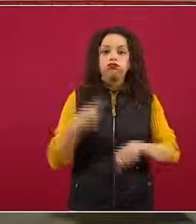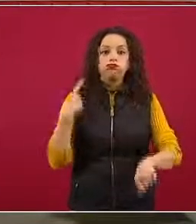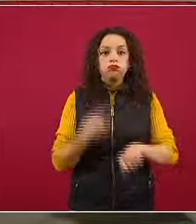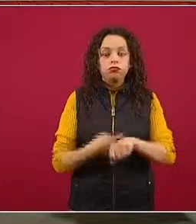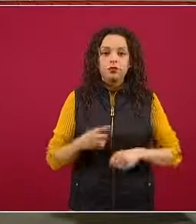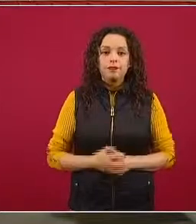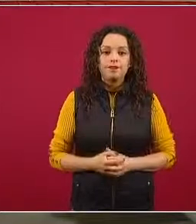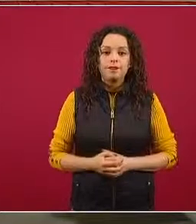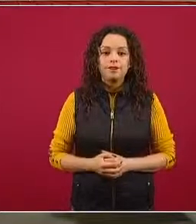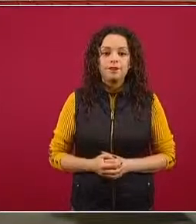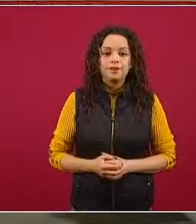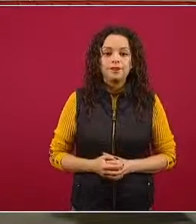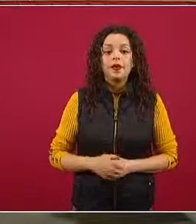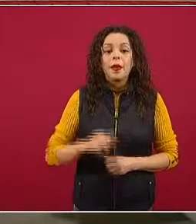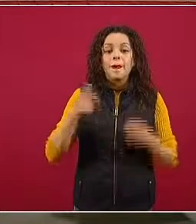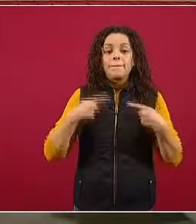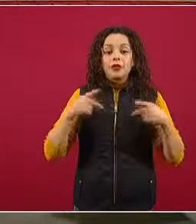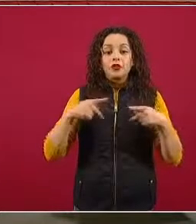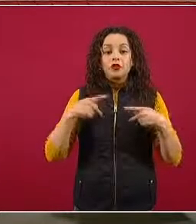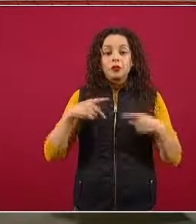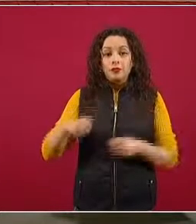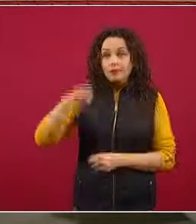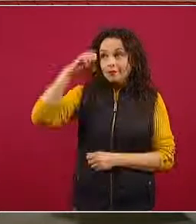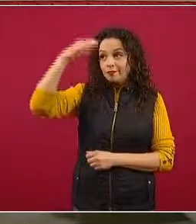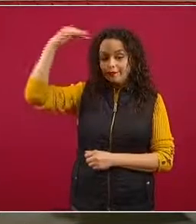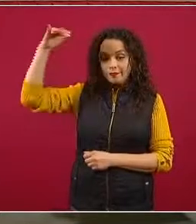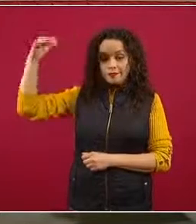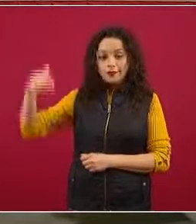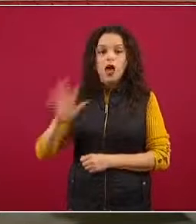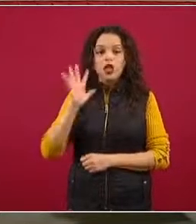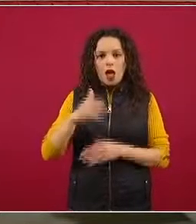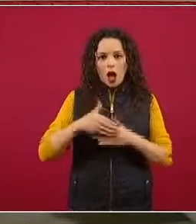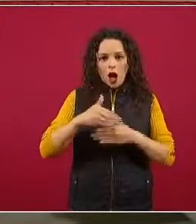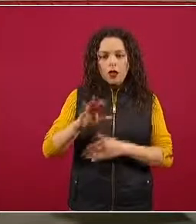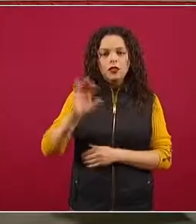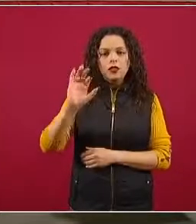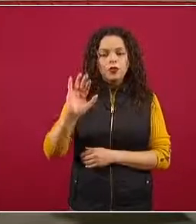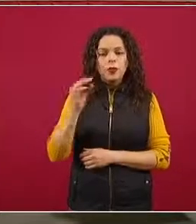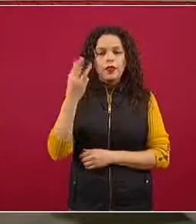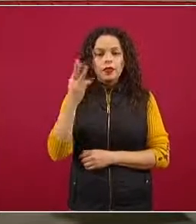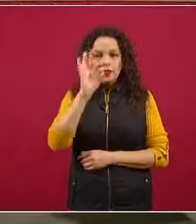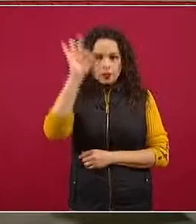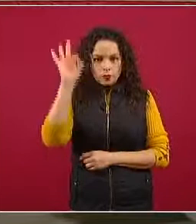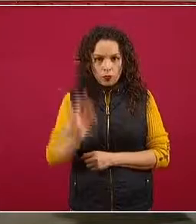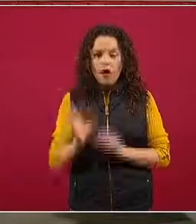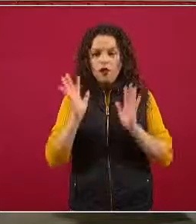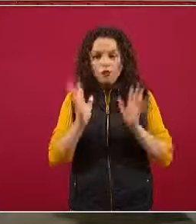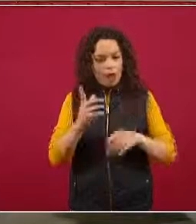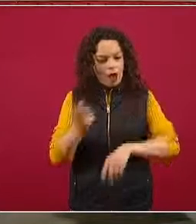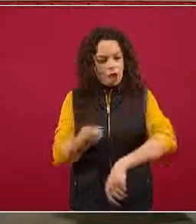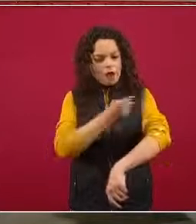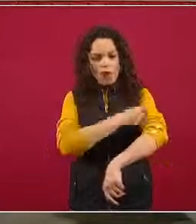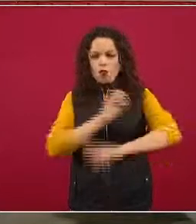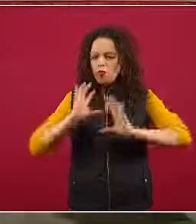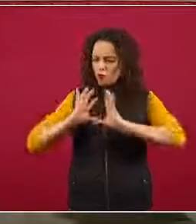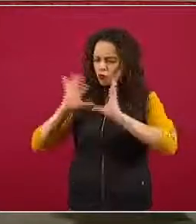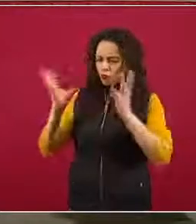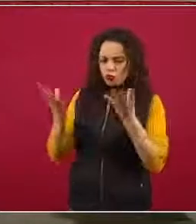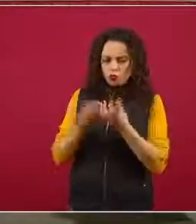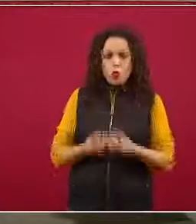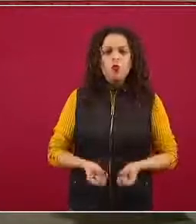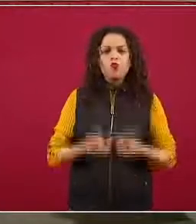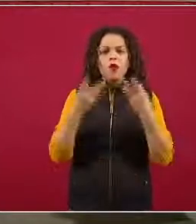mayores tenemos un avance del 53%, se han vacunado a un total